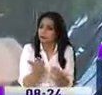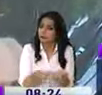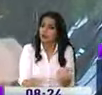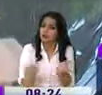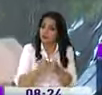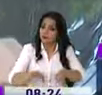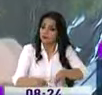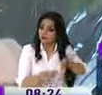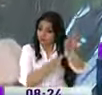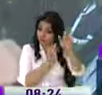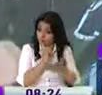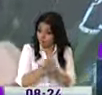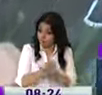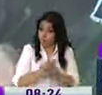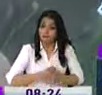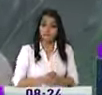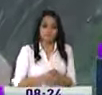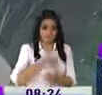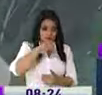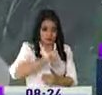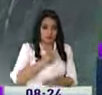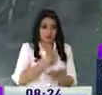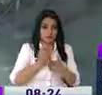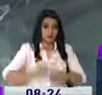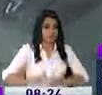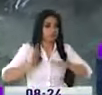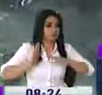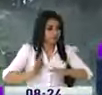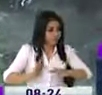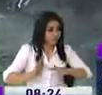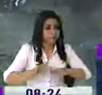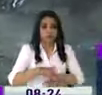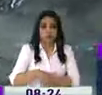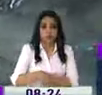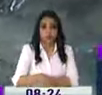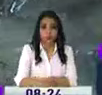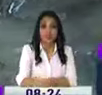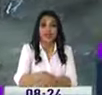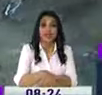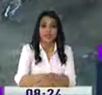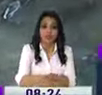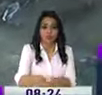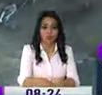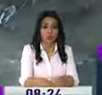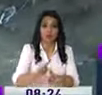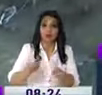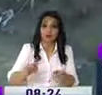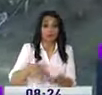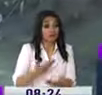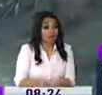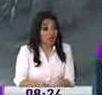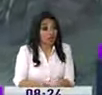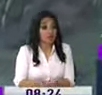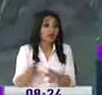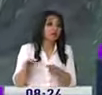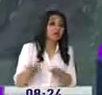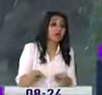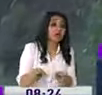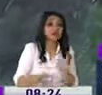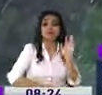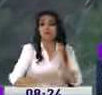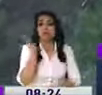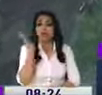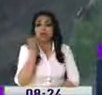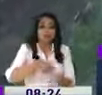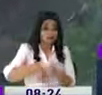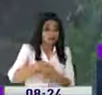de contención. Ofrecieron venir a hacer el dragado del río, pero vinieron, dieron un vistazo y no han vuelto más.